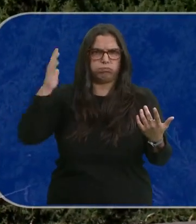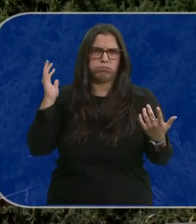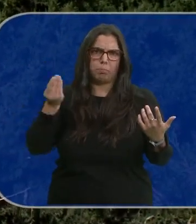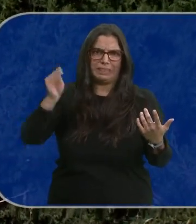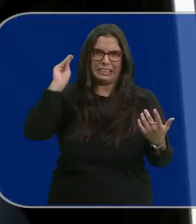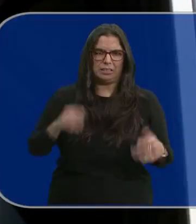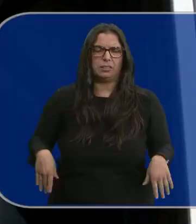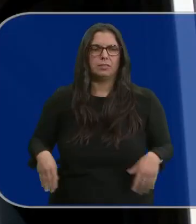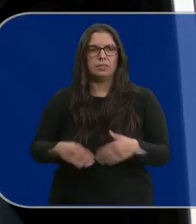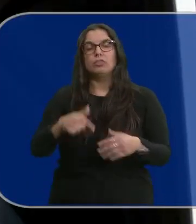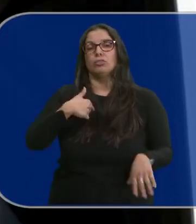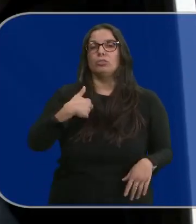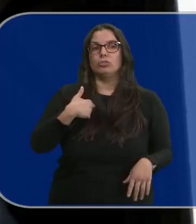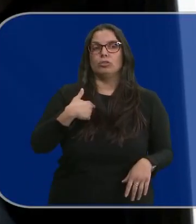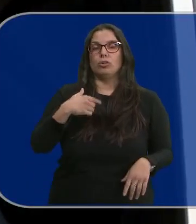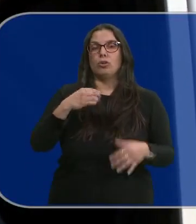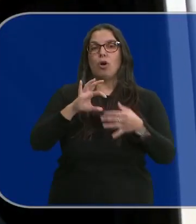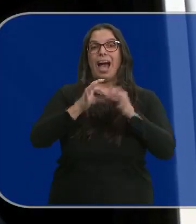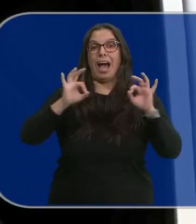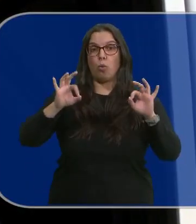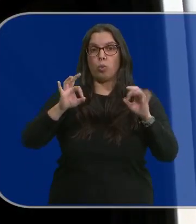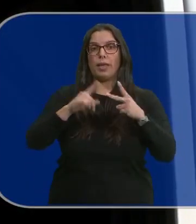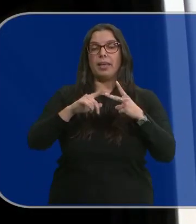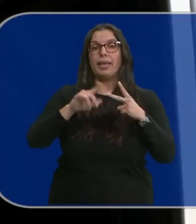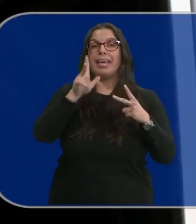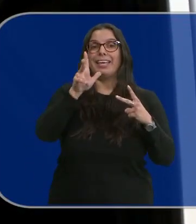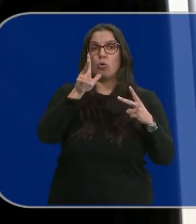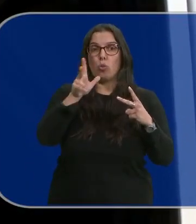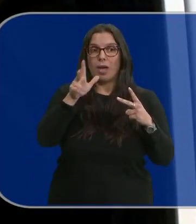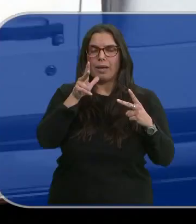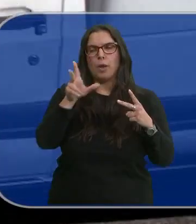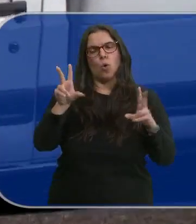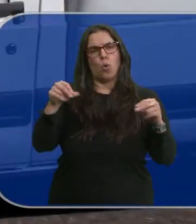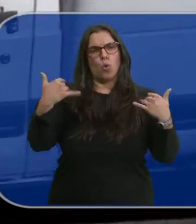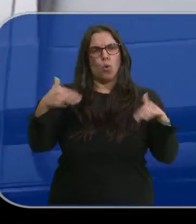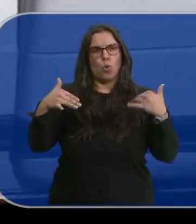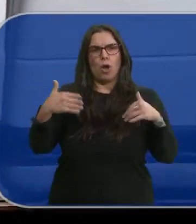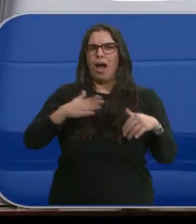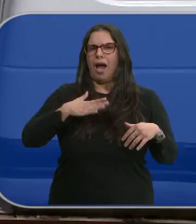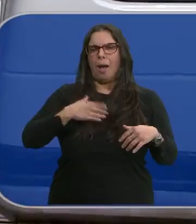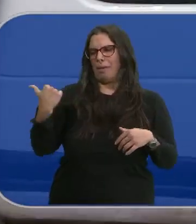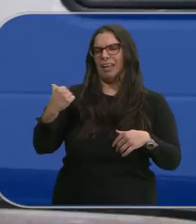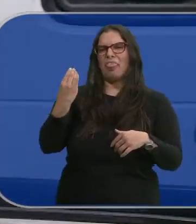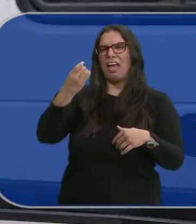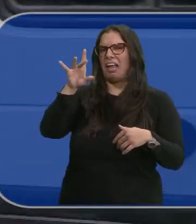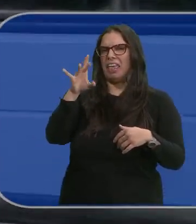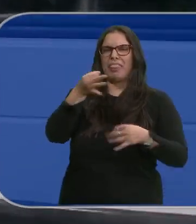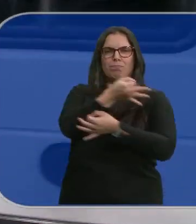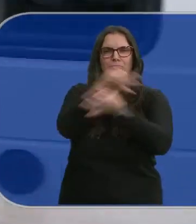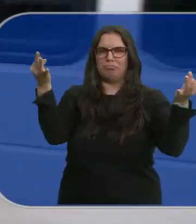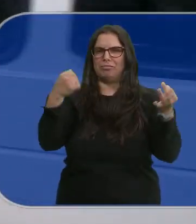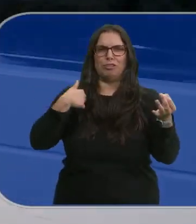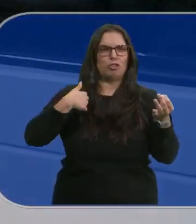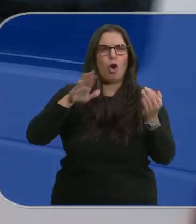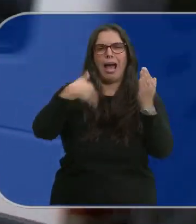coste adicional. Tengo un Audi y tengo un Hyundai, pero no veas, a mí que me dejen la C15, que voy al